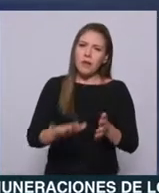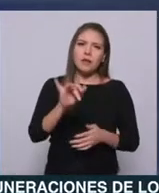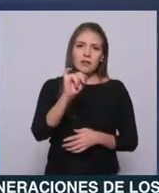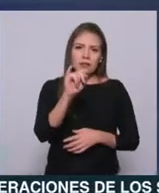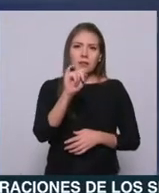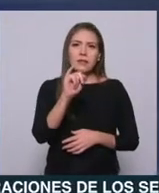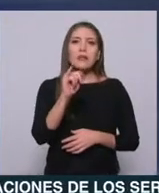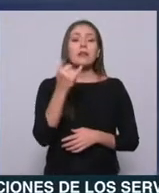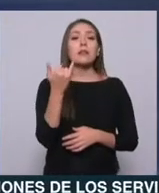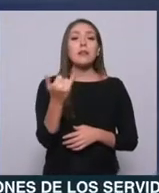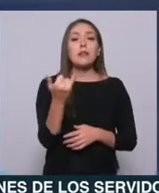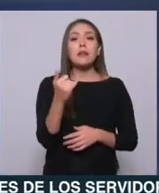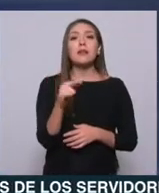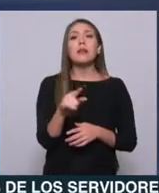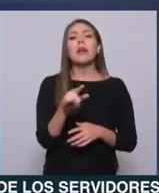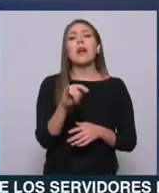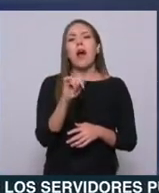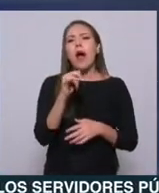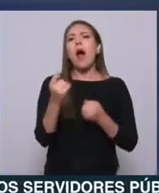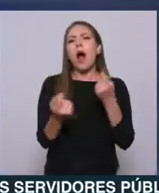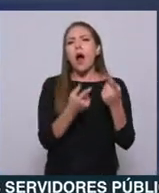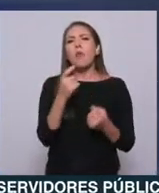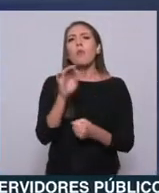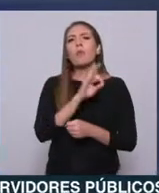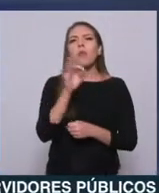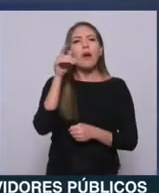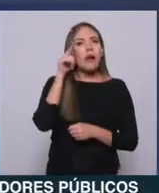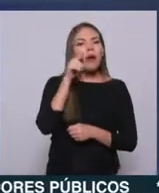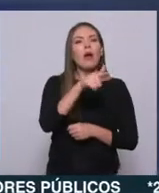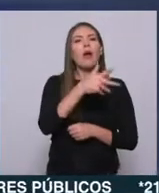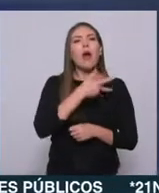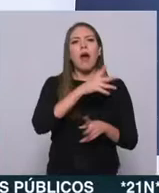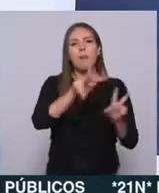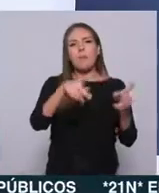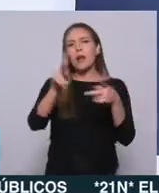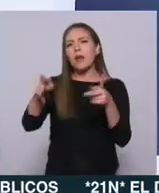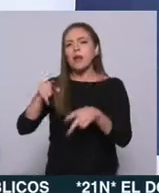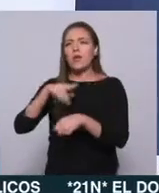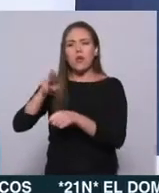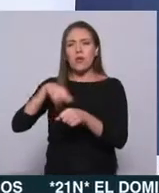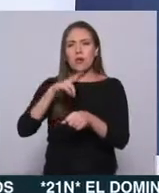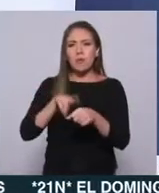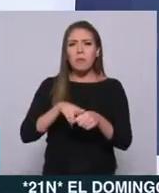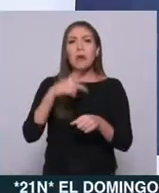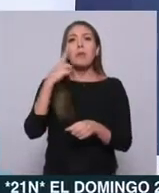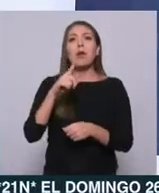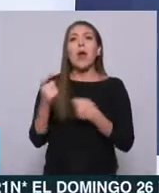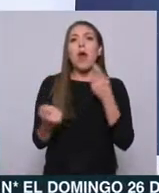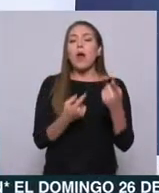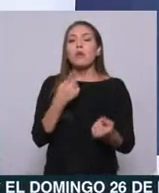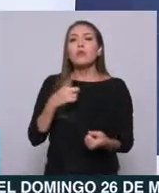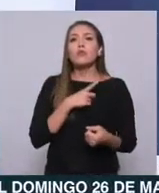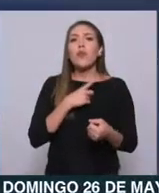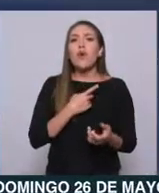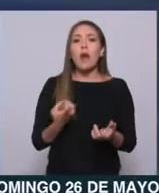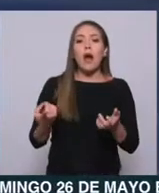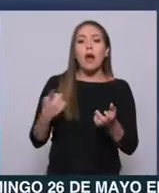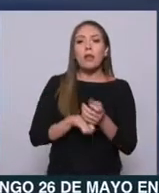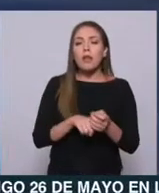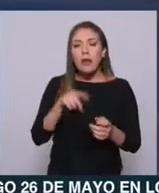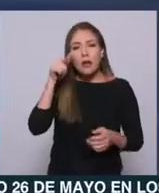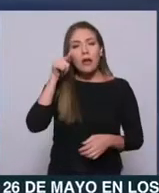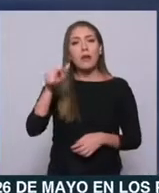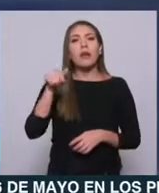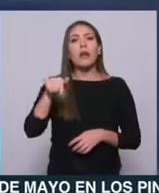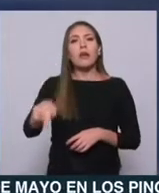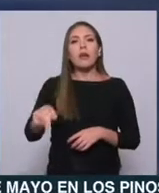llegar a encontrar en el mercado. Hay cosas que nada más se encuentran dentro de una subasta, ¿no? O sea, hemos tenido cosas como un pedazo del